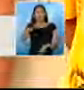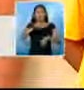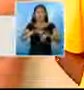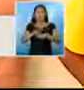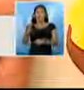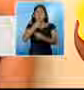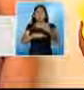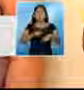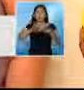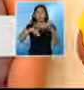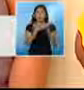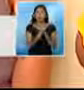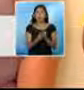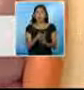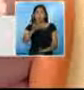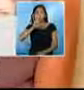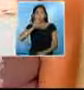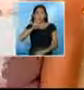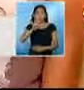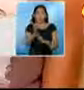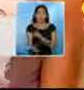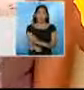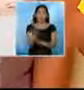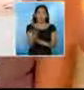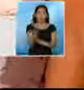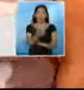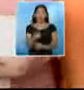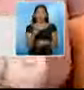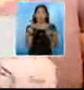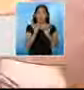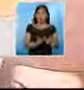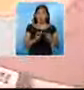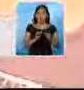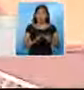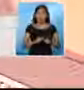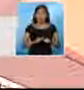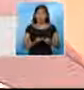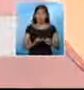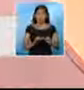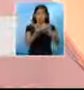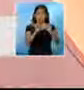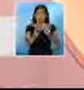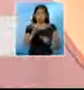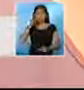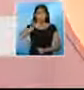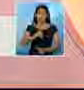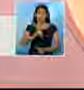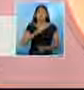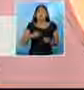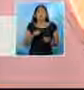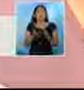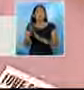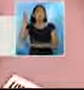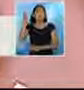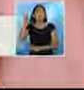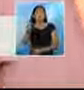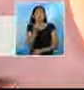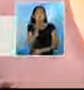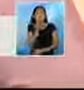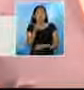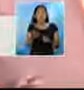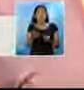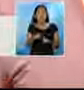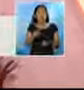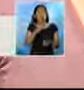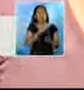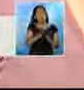hasta, desde qué hora llega? Desde las 5 de la mañana. Desde las 5, y se va a quedar también igual hasta el día de mañana. ¿Cómo va a hacer para ir al baño, para comer? No sé, tendré que encargar